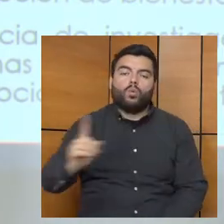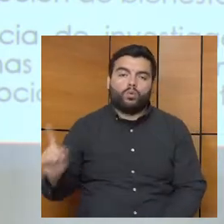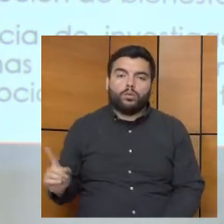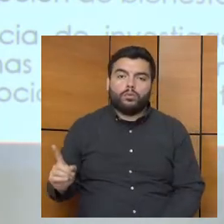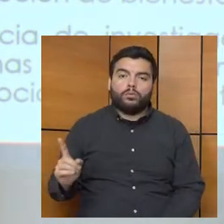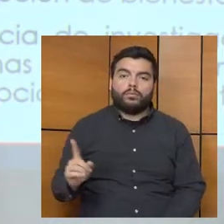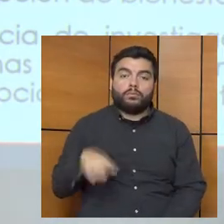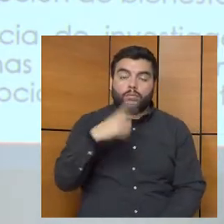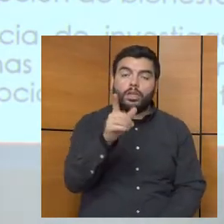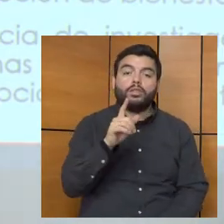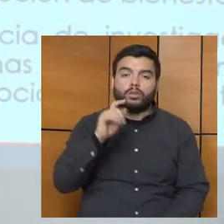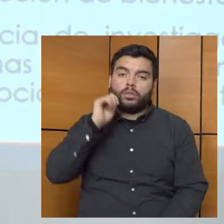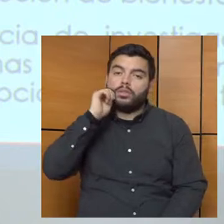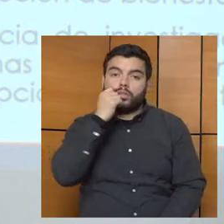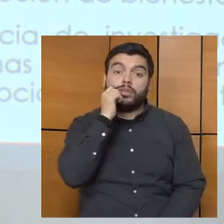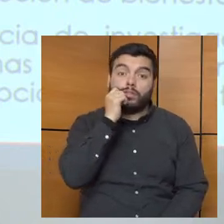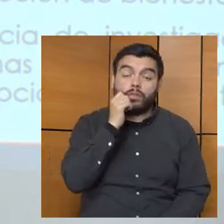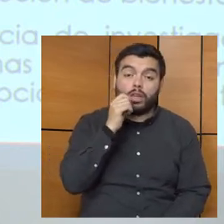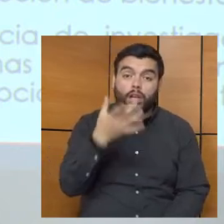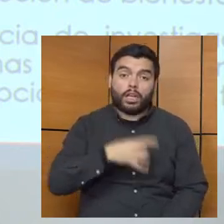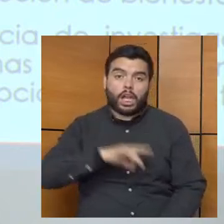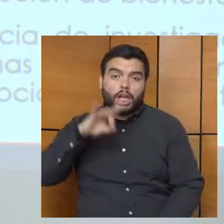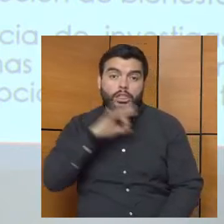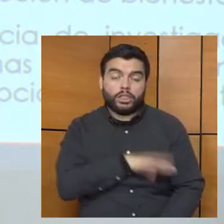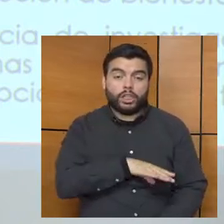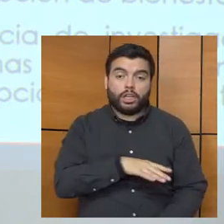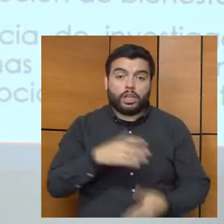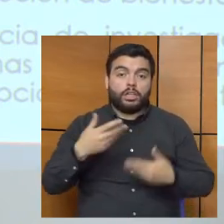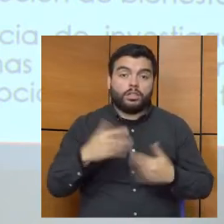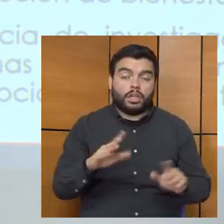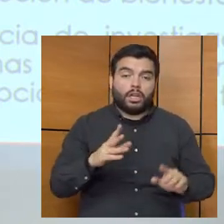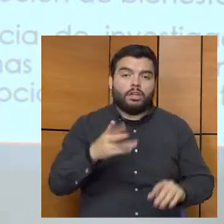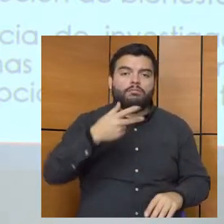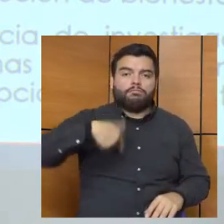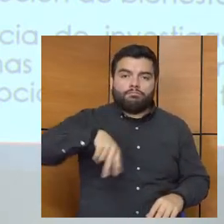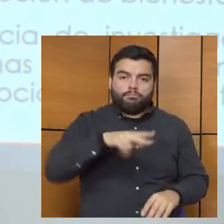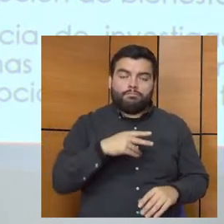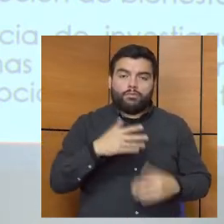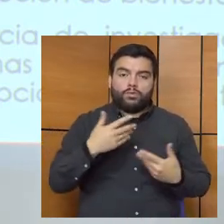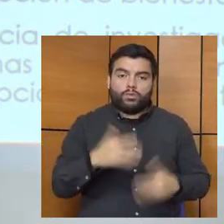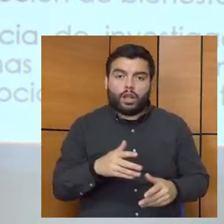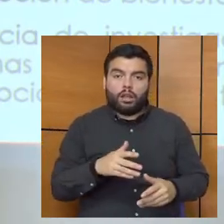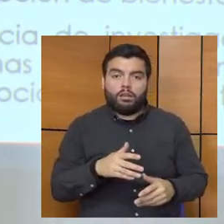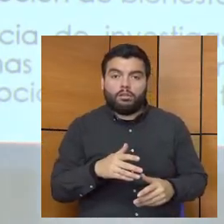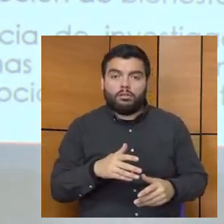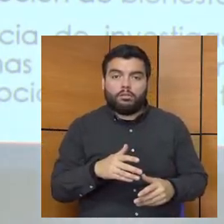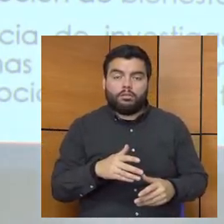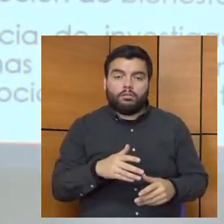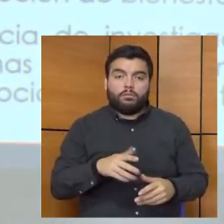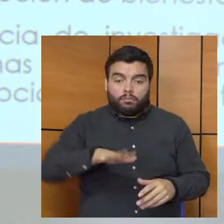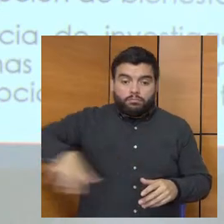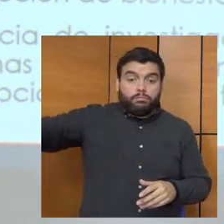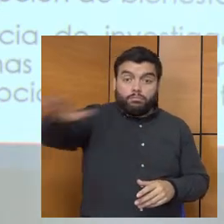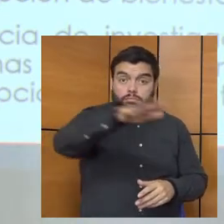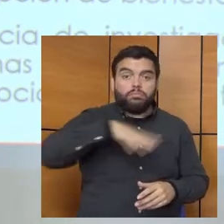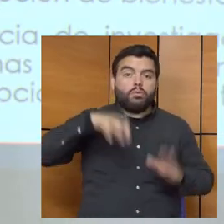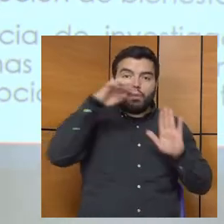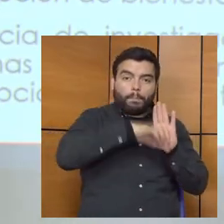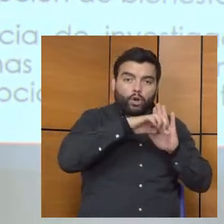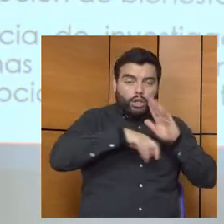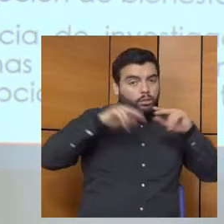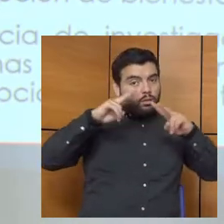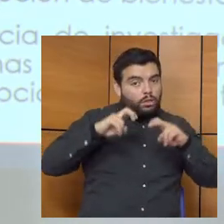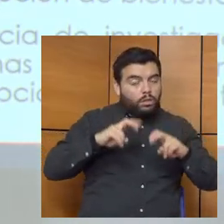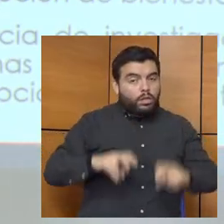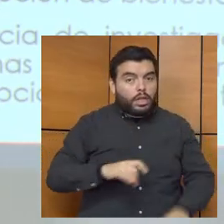pues, pero aún así, sobre todo en Chile, que era un poco ya nos vamos a nuestro entorno de este proyecto de investigación, en